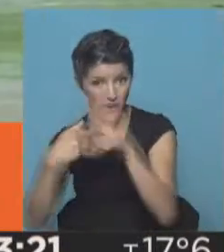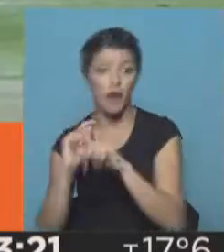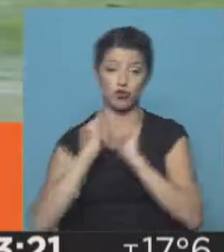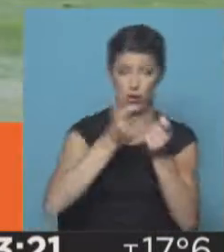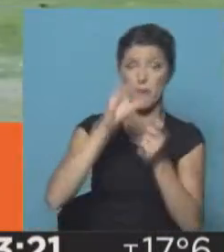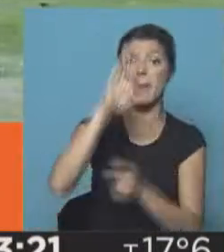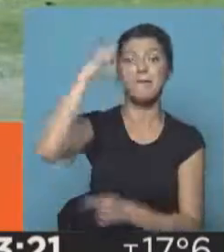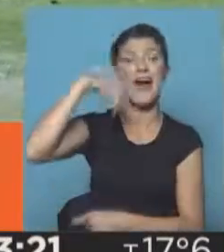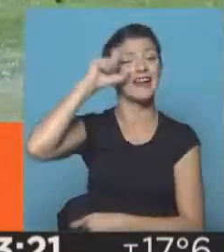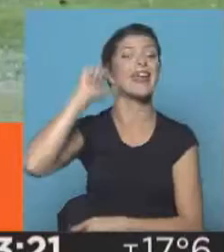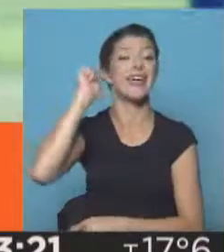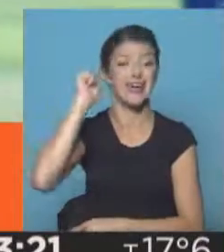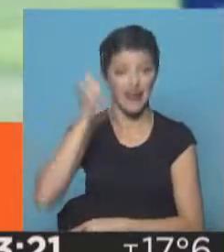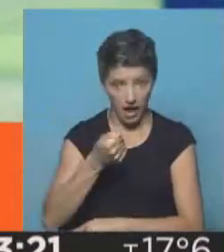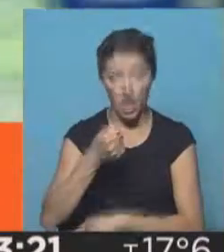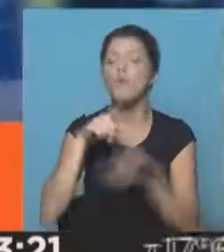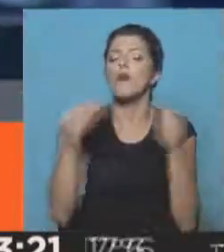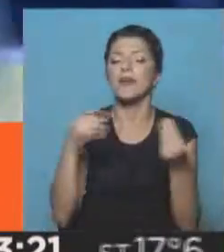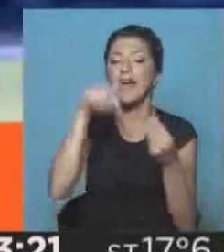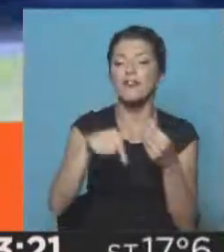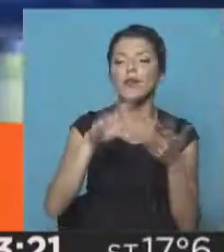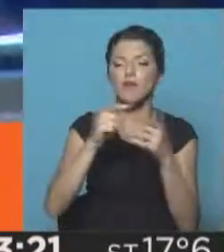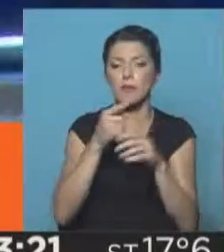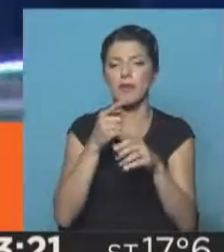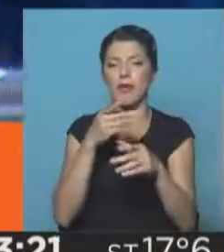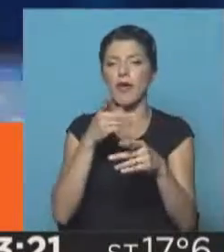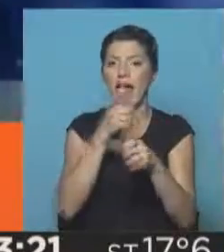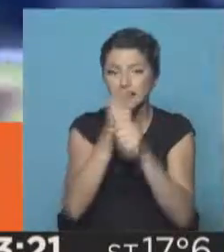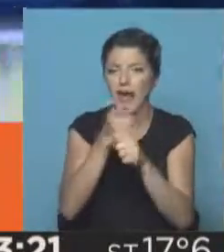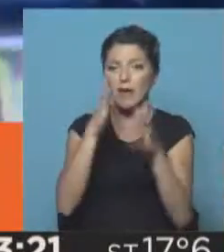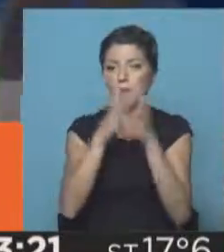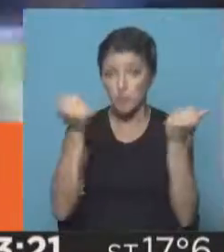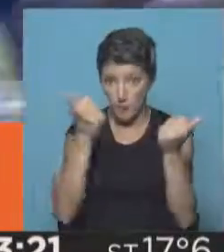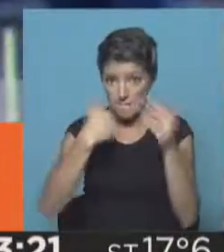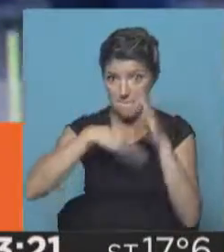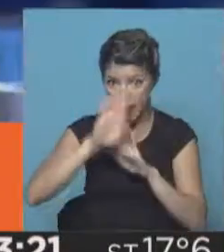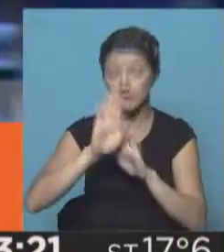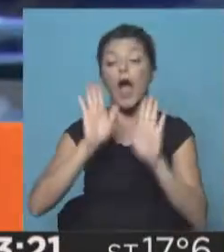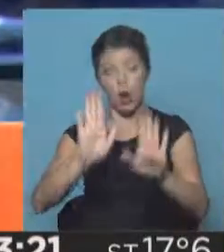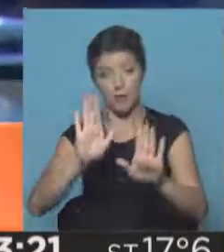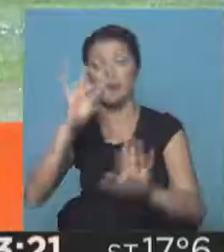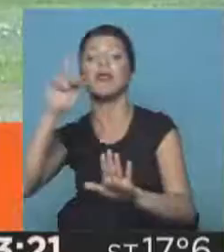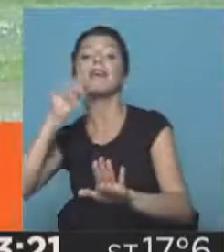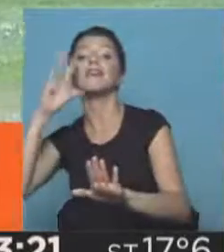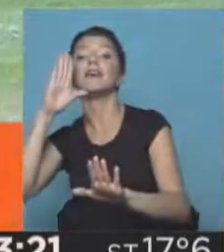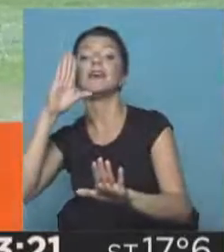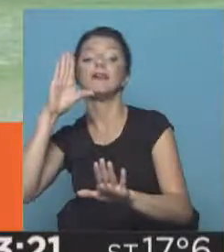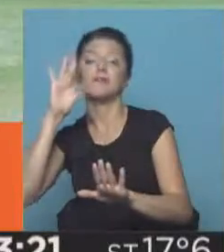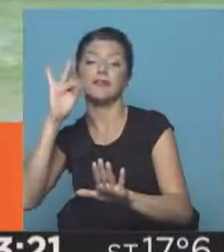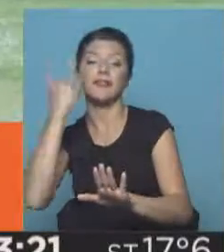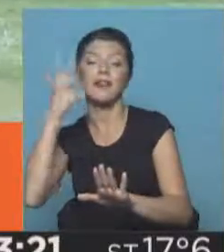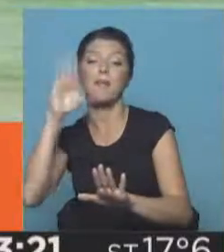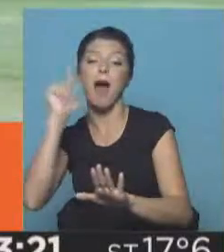Banega le puede dar una mejor salida y más rápida al equipo. En tanto, el cambio de Gaitán por Dybala